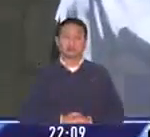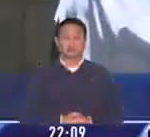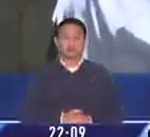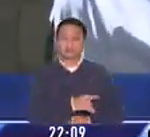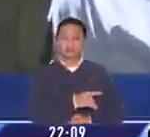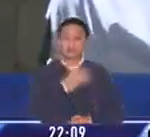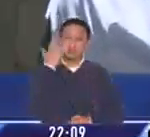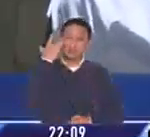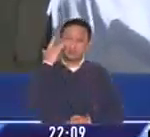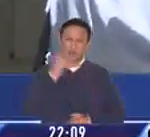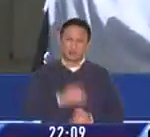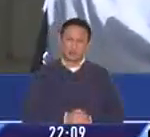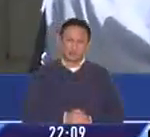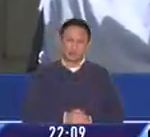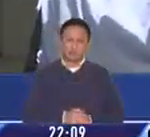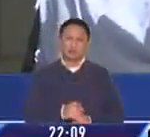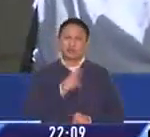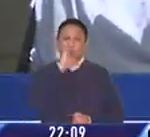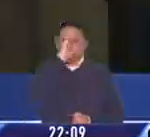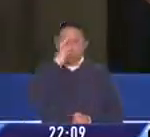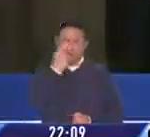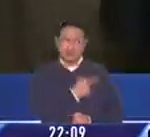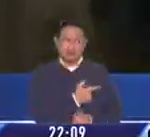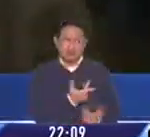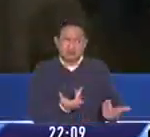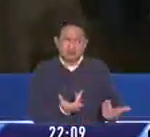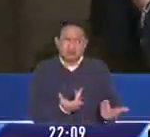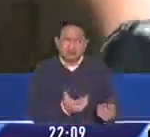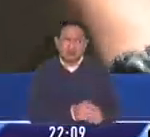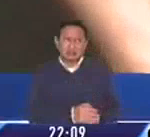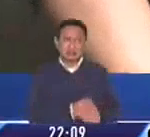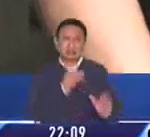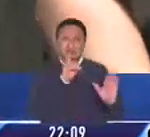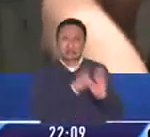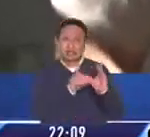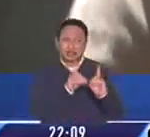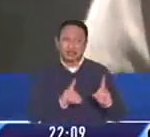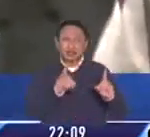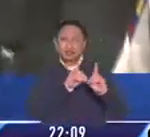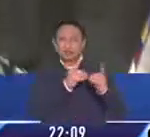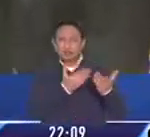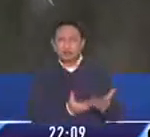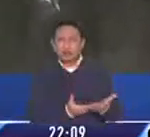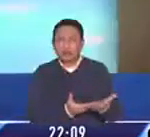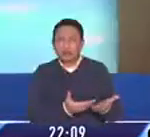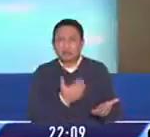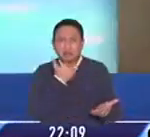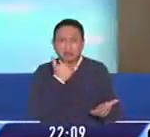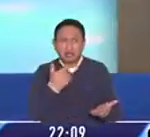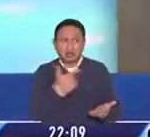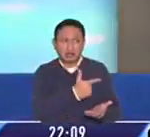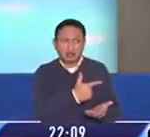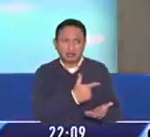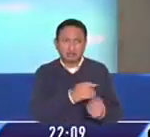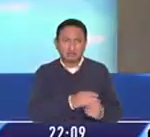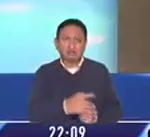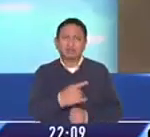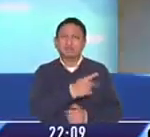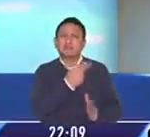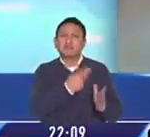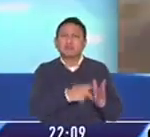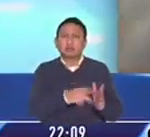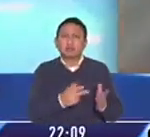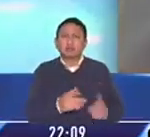bastante extraño para la propia policía. Por ahora no cuentan con ningún dato, rastro o hilo conductor que lleve a aclarar el